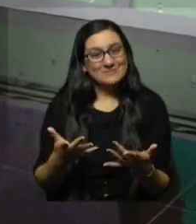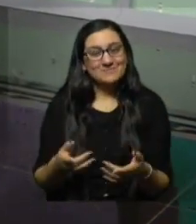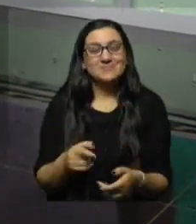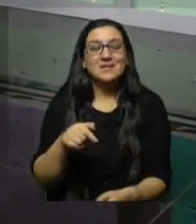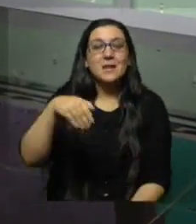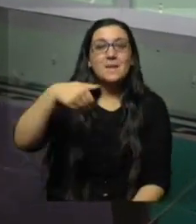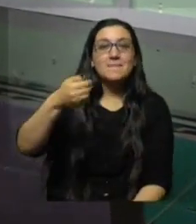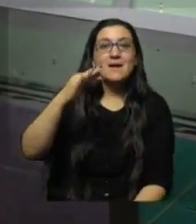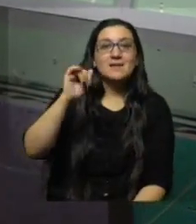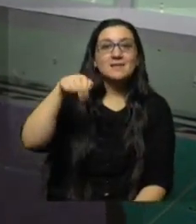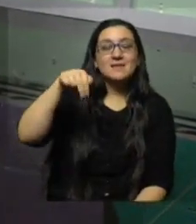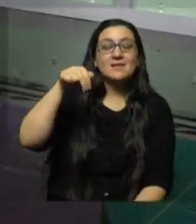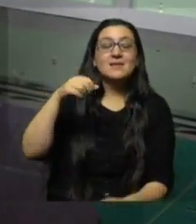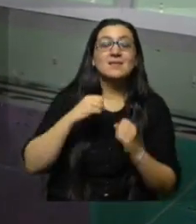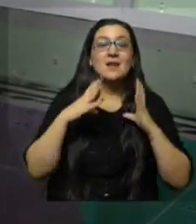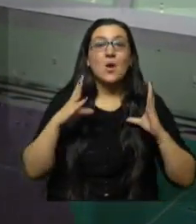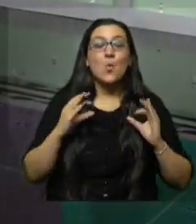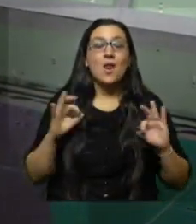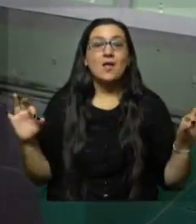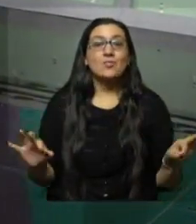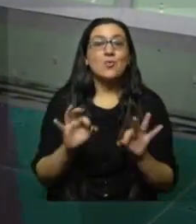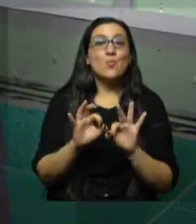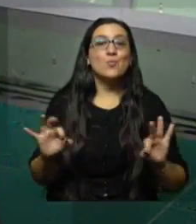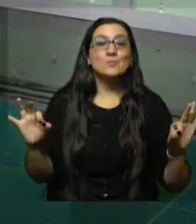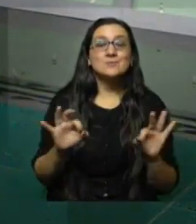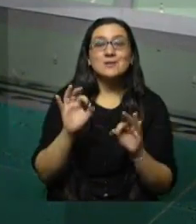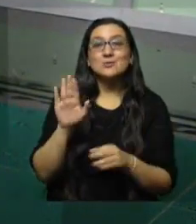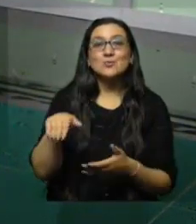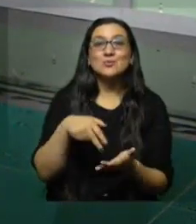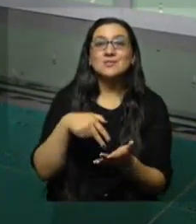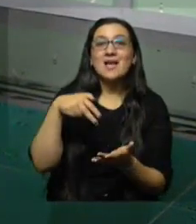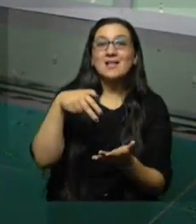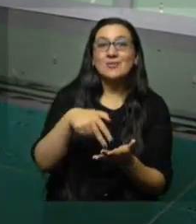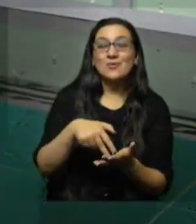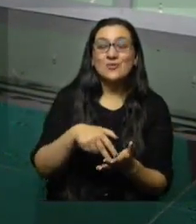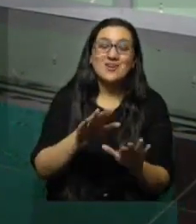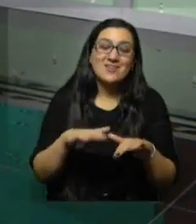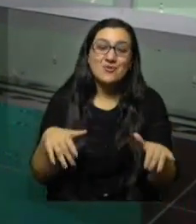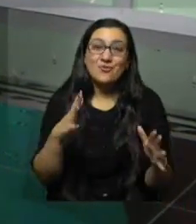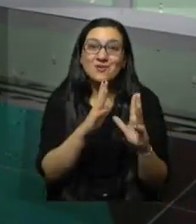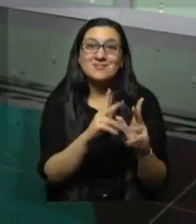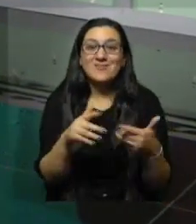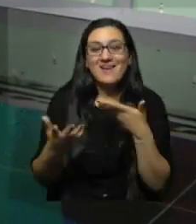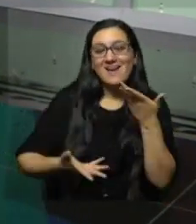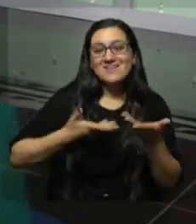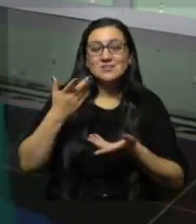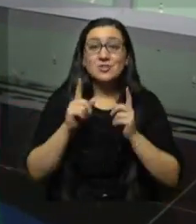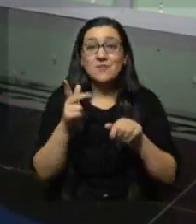Martín Prudenza, desde la Escuela de Música Salteña, con estos chiquilines que armaron una canción preciosa, con su